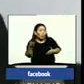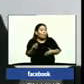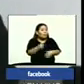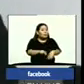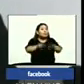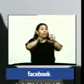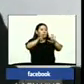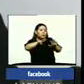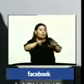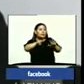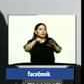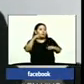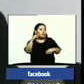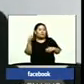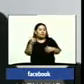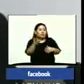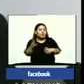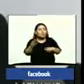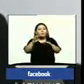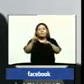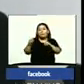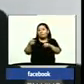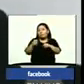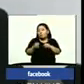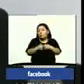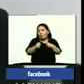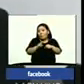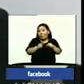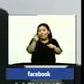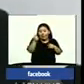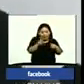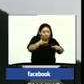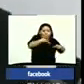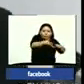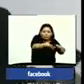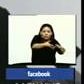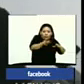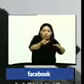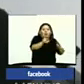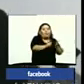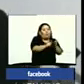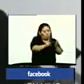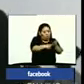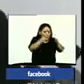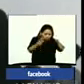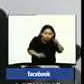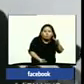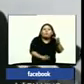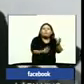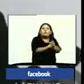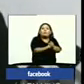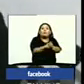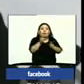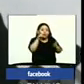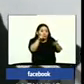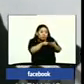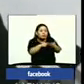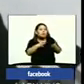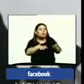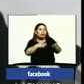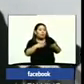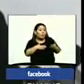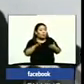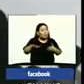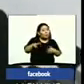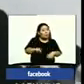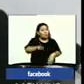millones, pero las amortizaciones a deuda también hay que contarlas. Y en esa tenemos alrededor